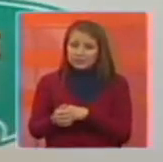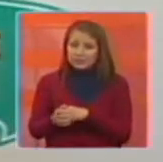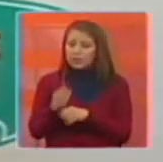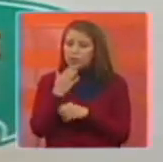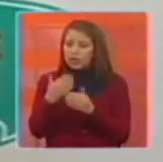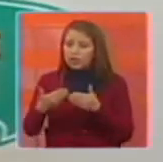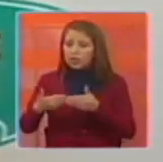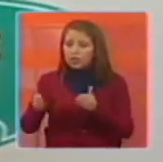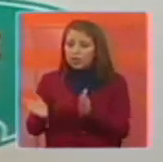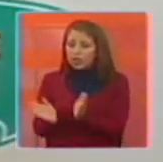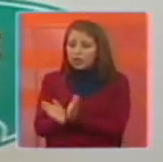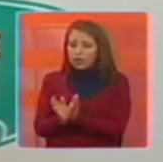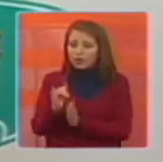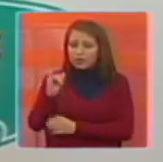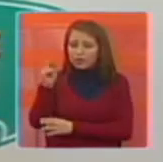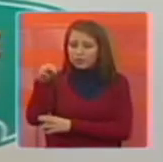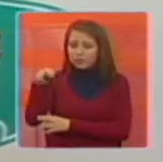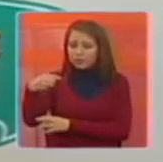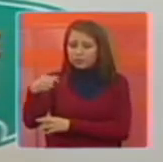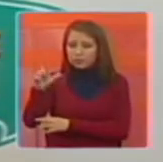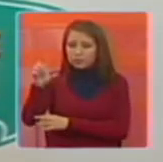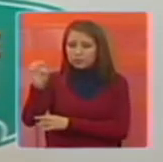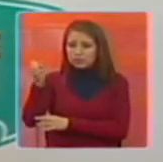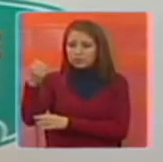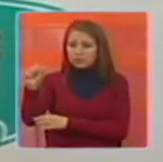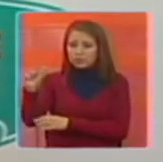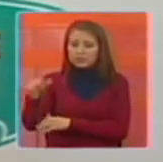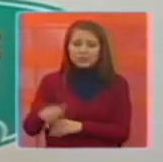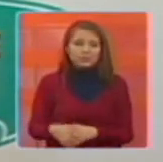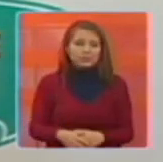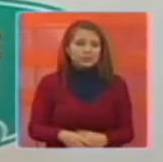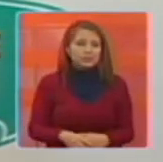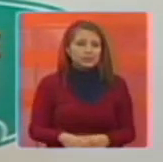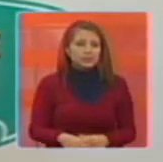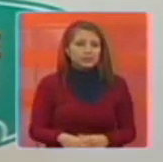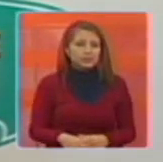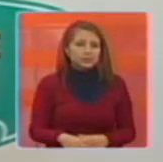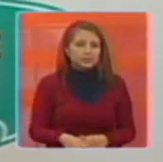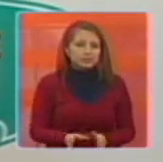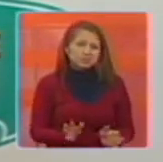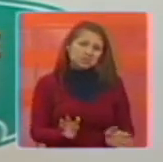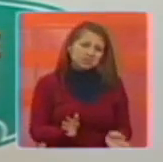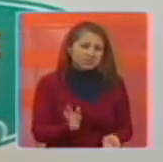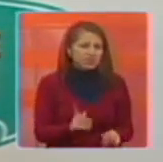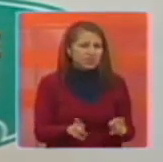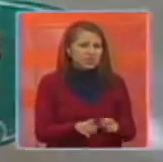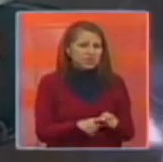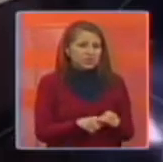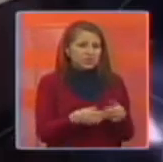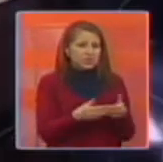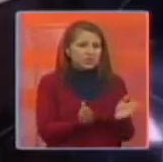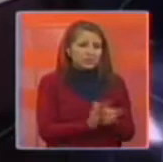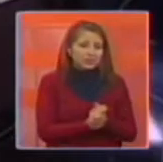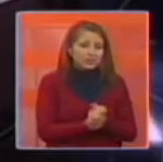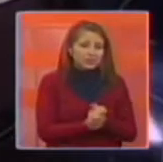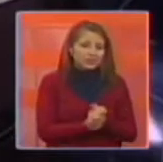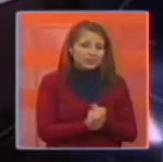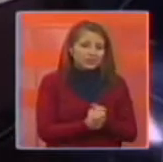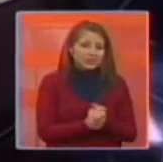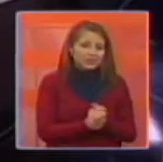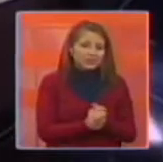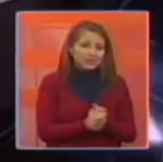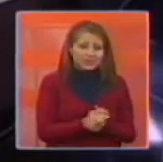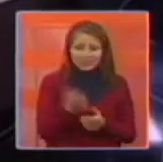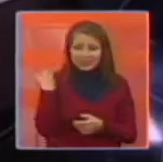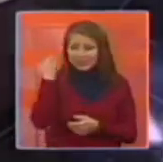inglesa. ¿Qué? La torta inglesa sí la sabe. Sí, la torta inglesa también es una torta. Si no se la sabe, se la inventa, dice.